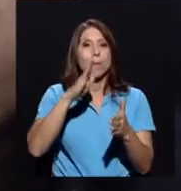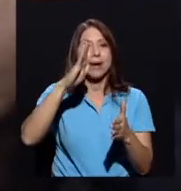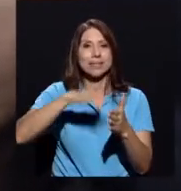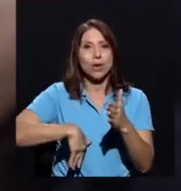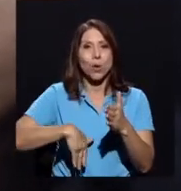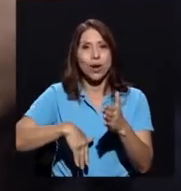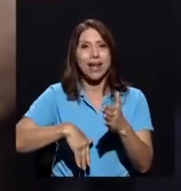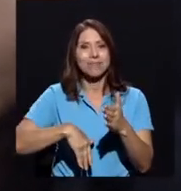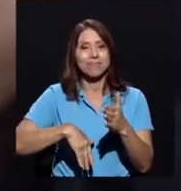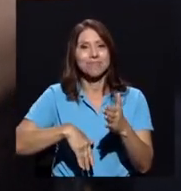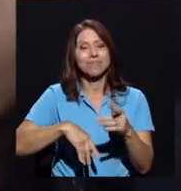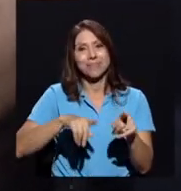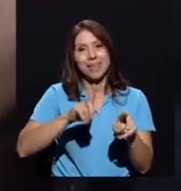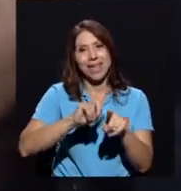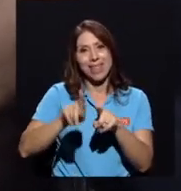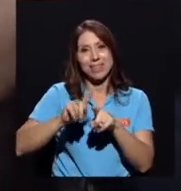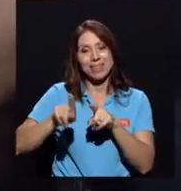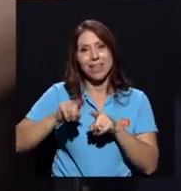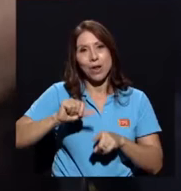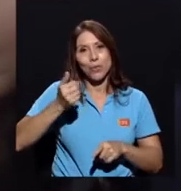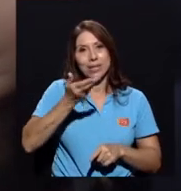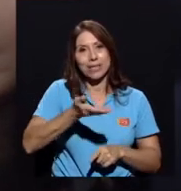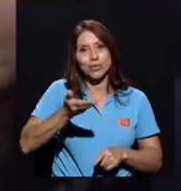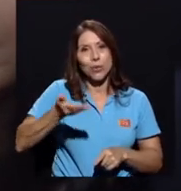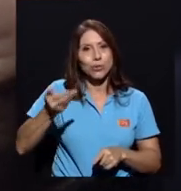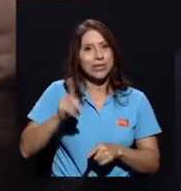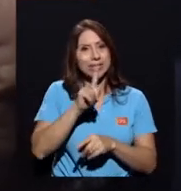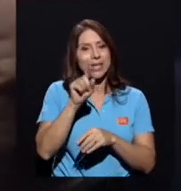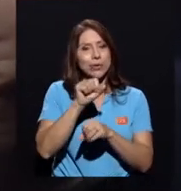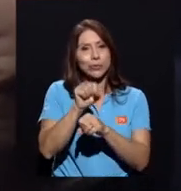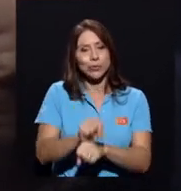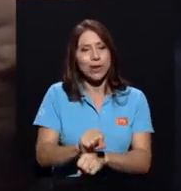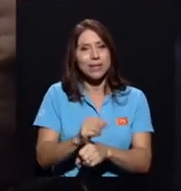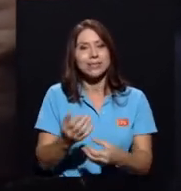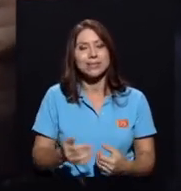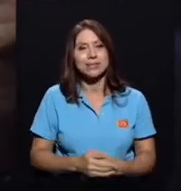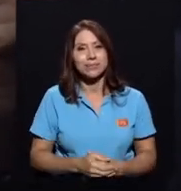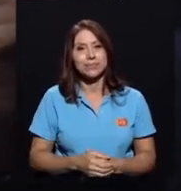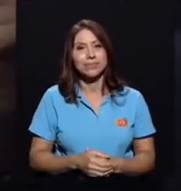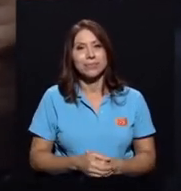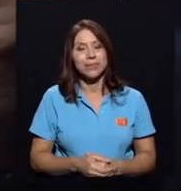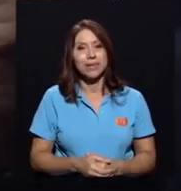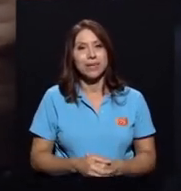entre otras cosas inusuales y